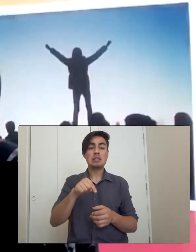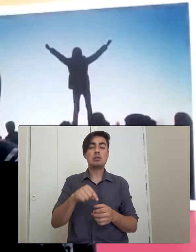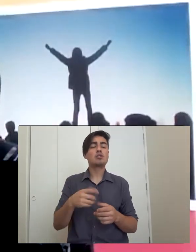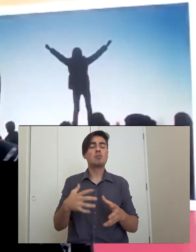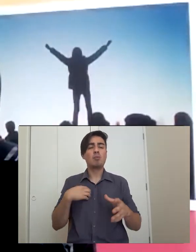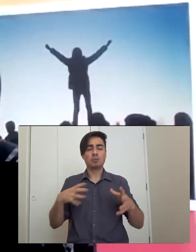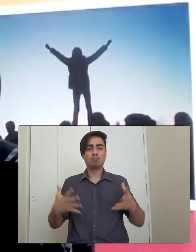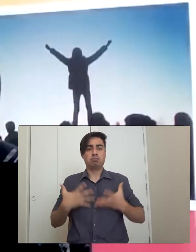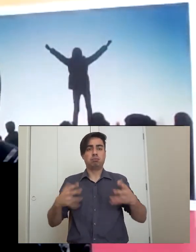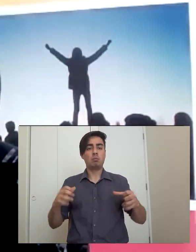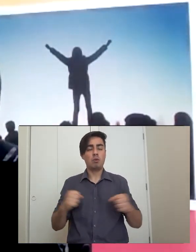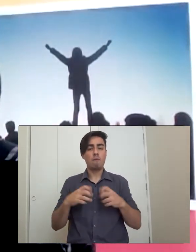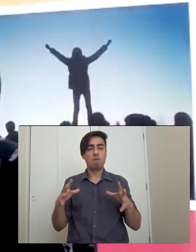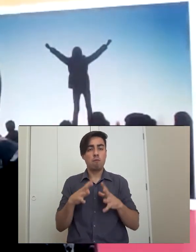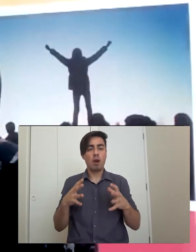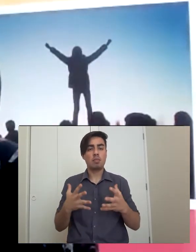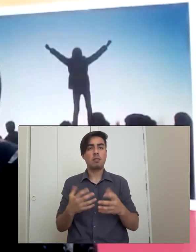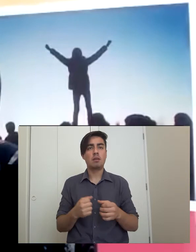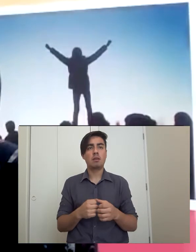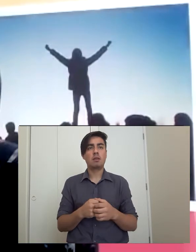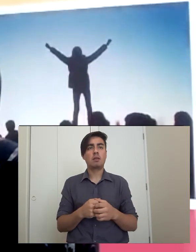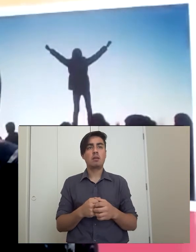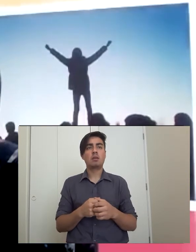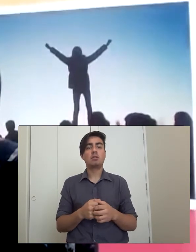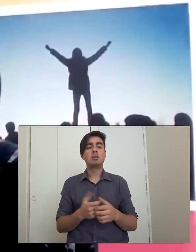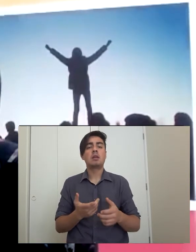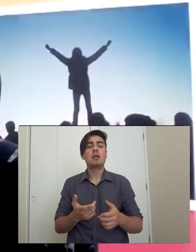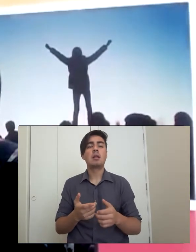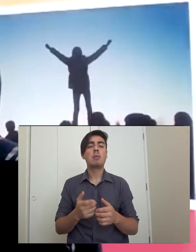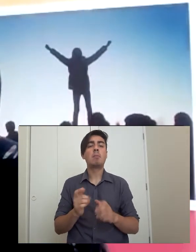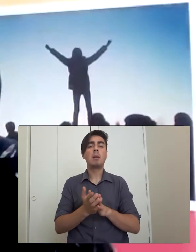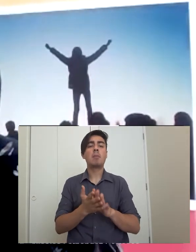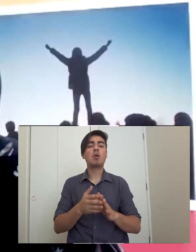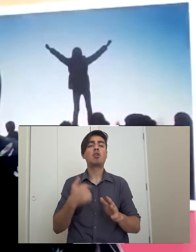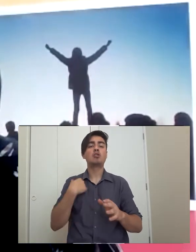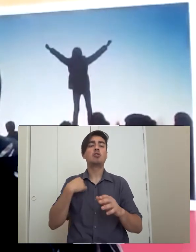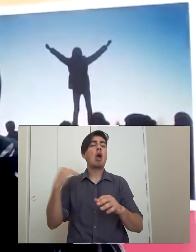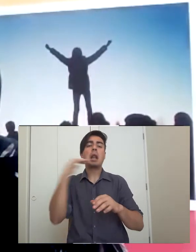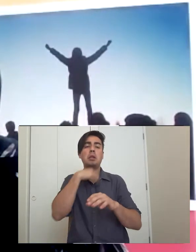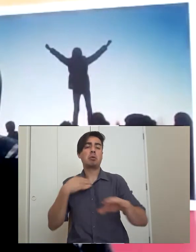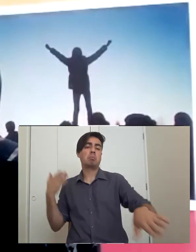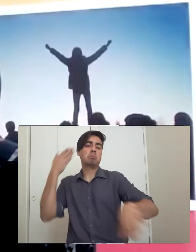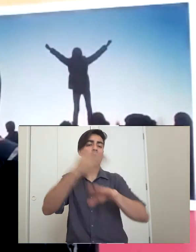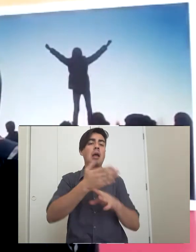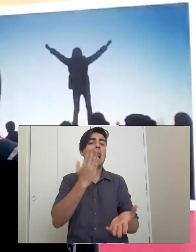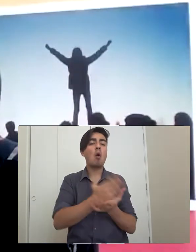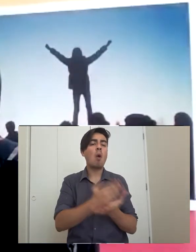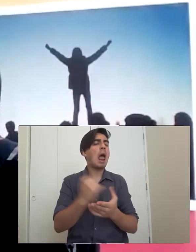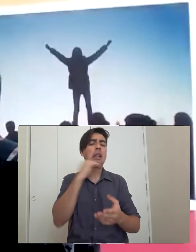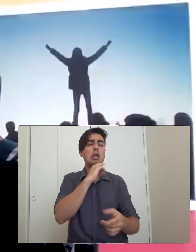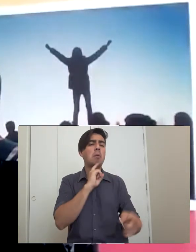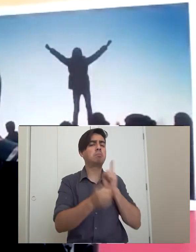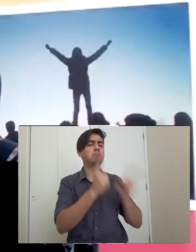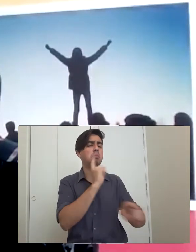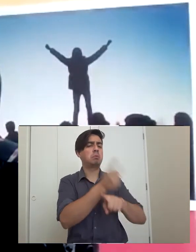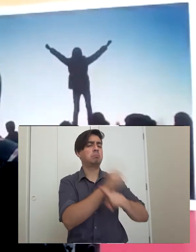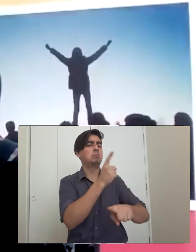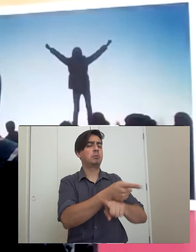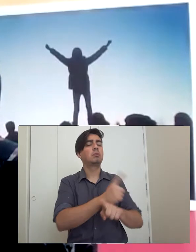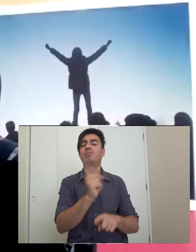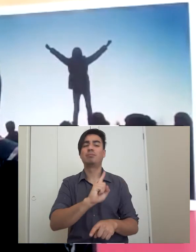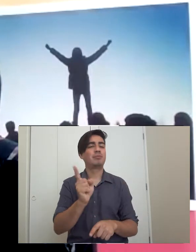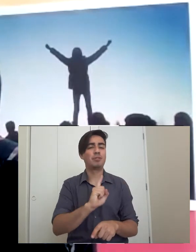muy potente para iniciar el proceso. No les llegamos a decir en la escuela tienen que hacer esto o lo otro. Esas